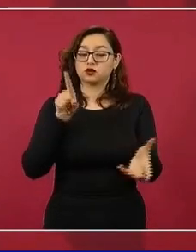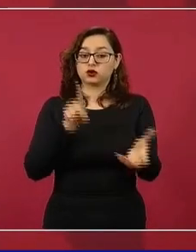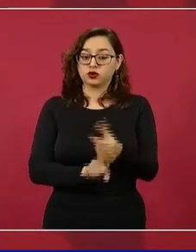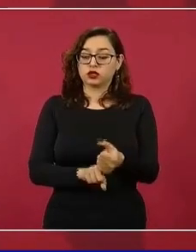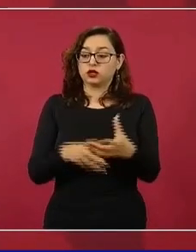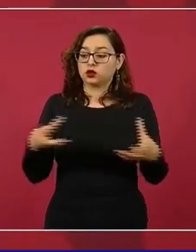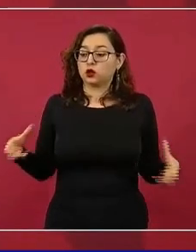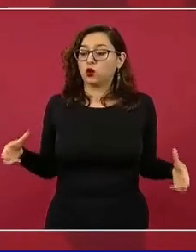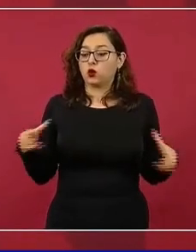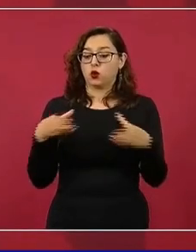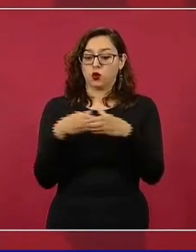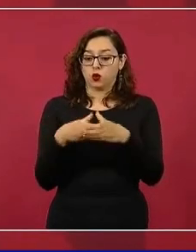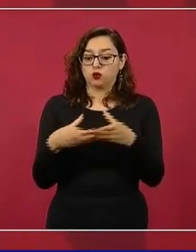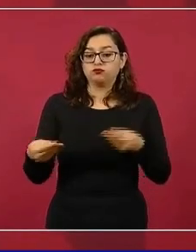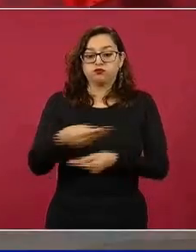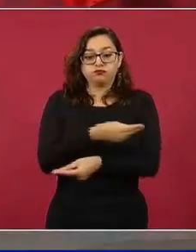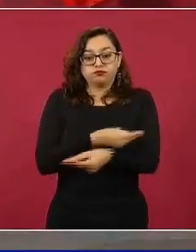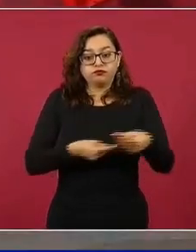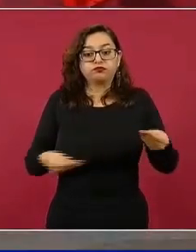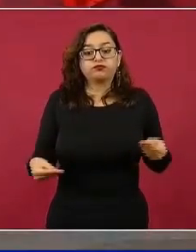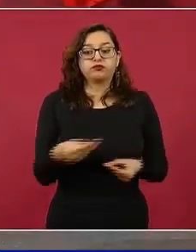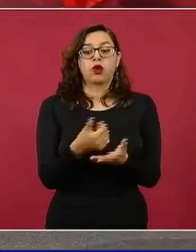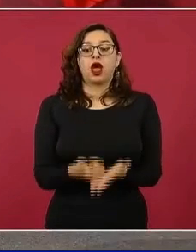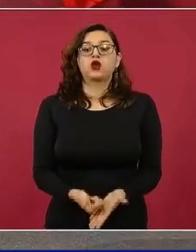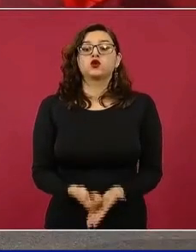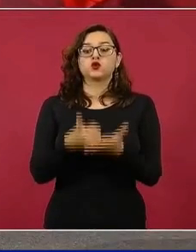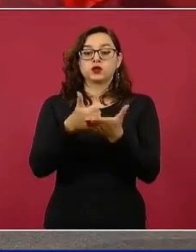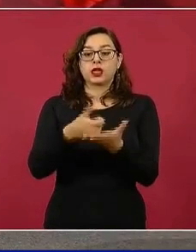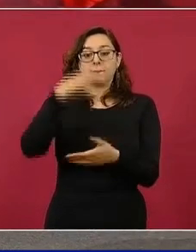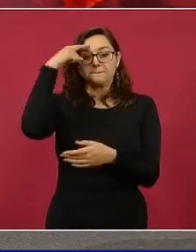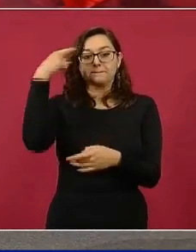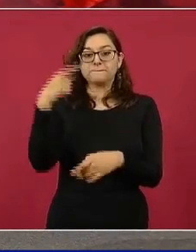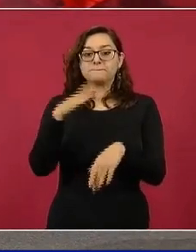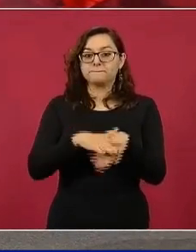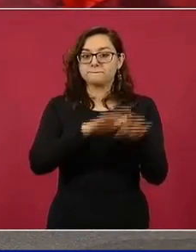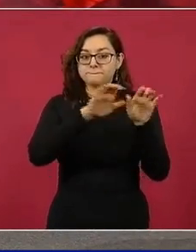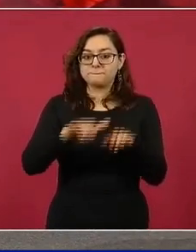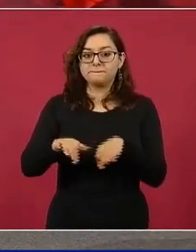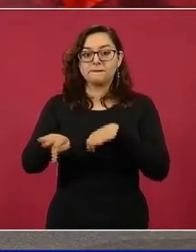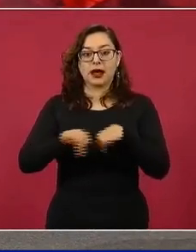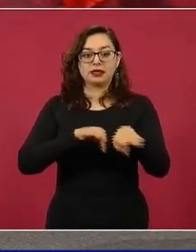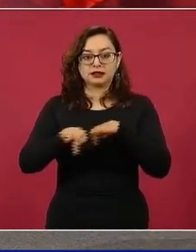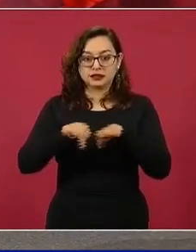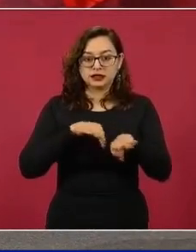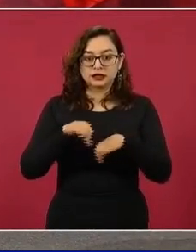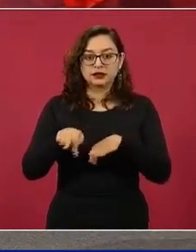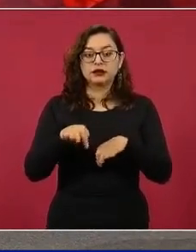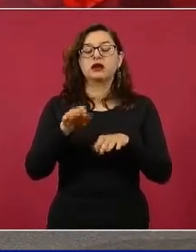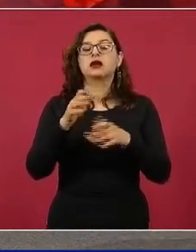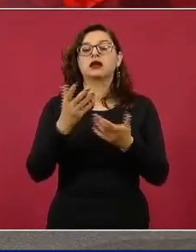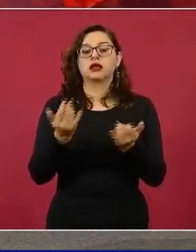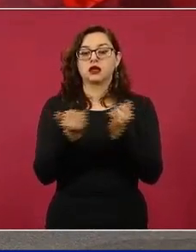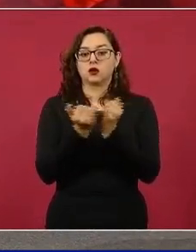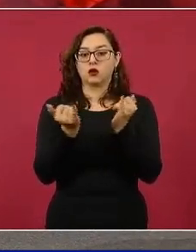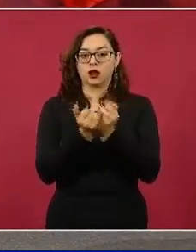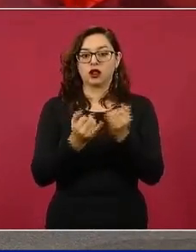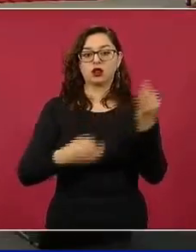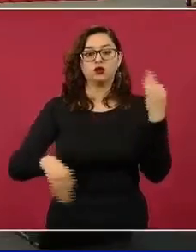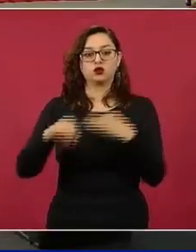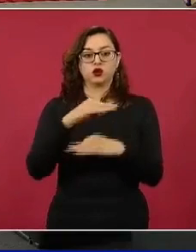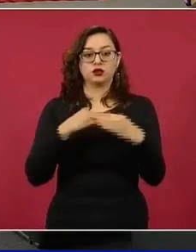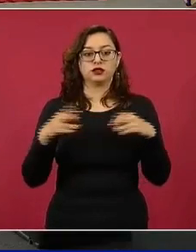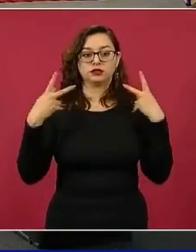empresas productivas, lo que nos va a permitir generar empleos para hijos de trabajadores y la sociedad en general, para